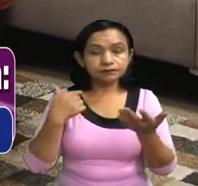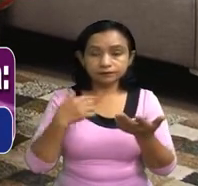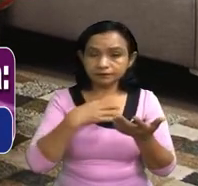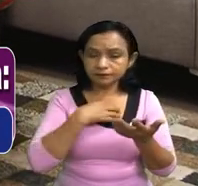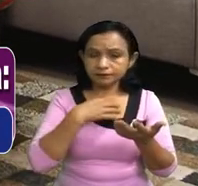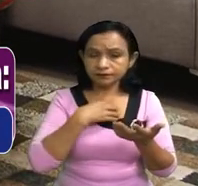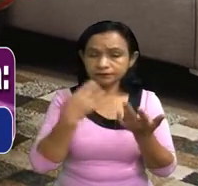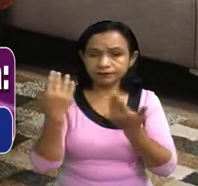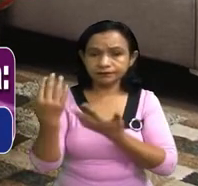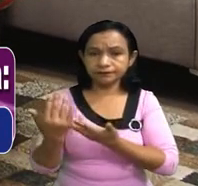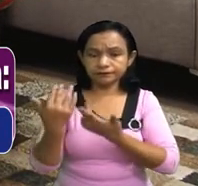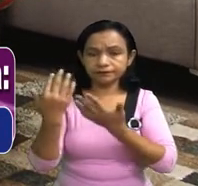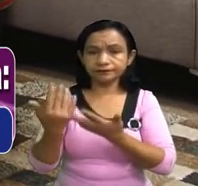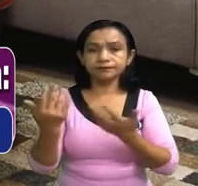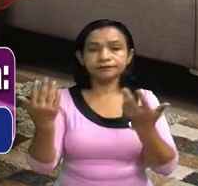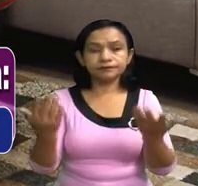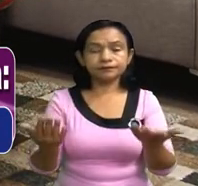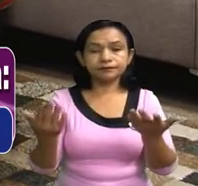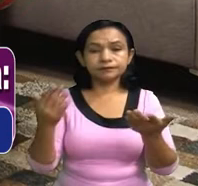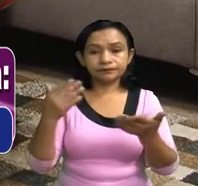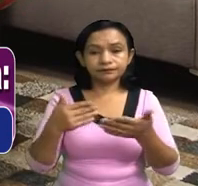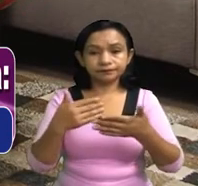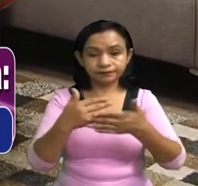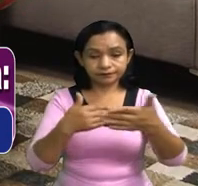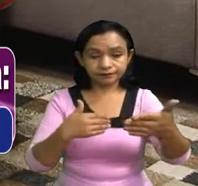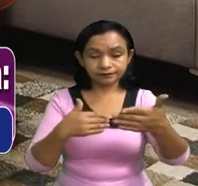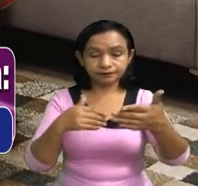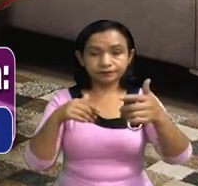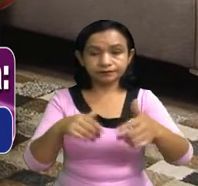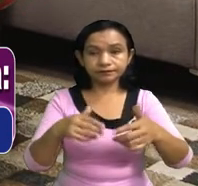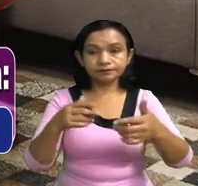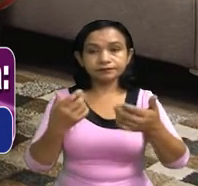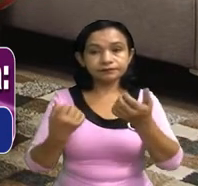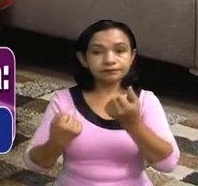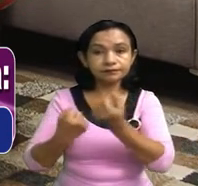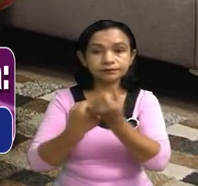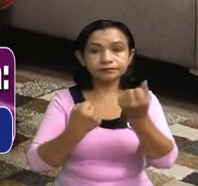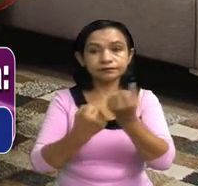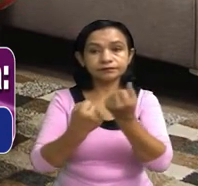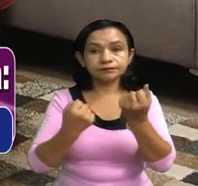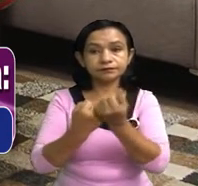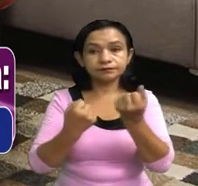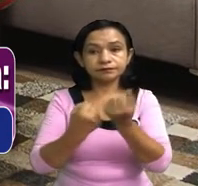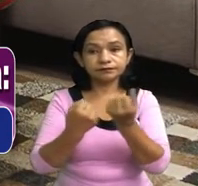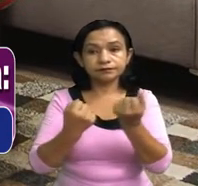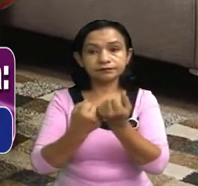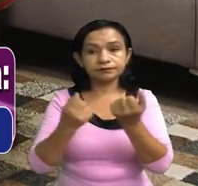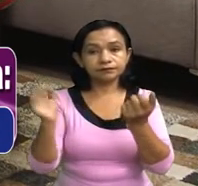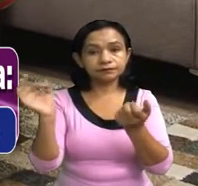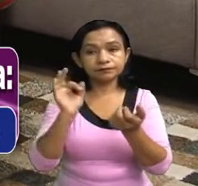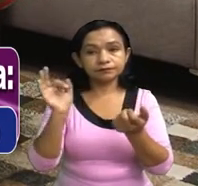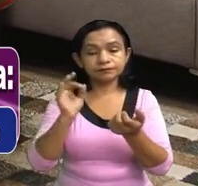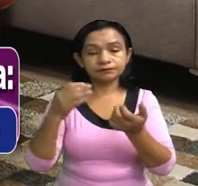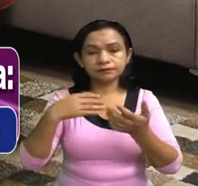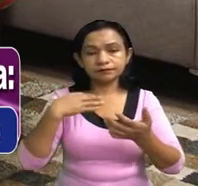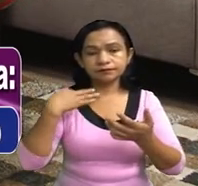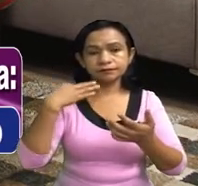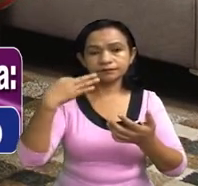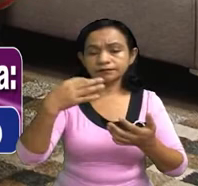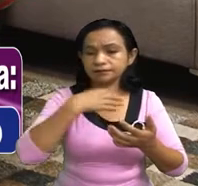que haya, que este documento sea respaldado, ¿ah?, de manera